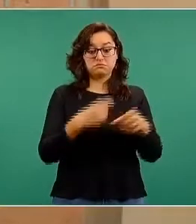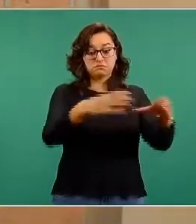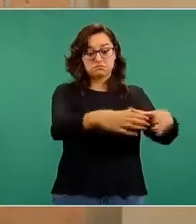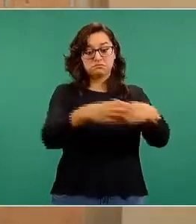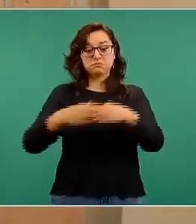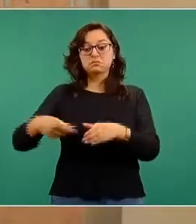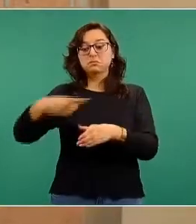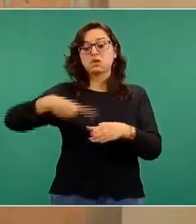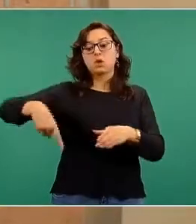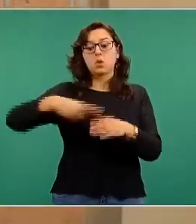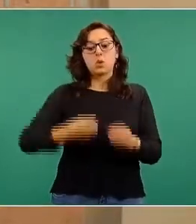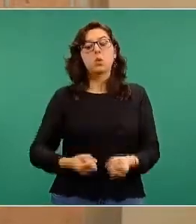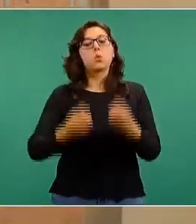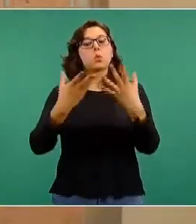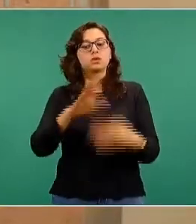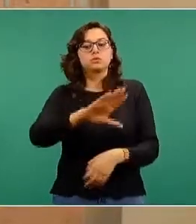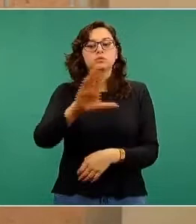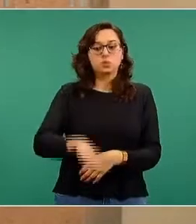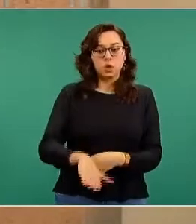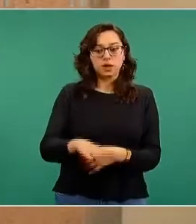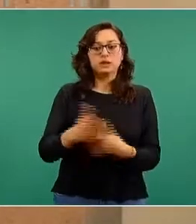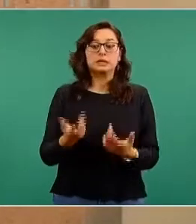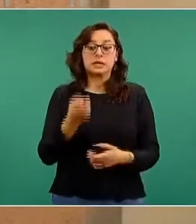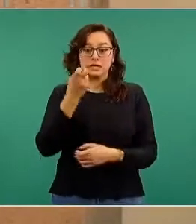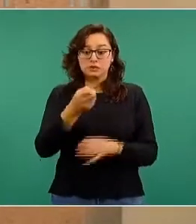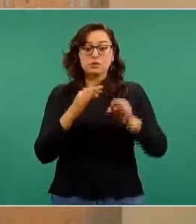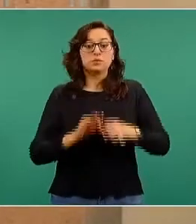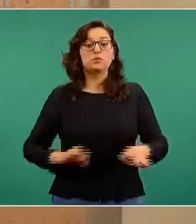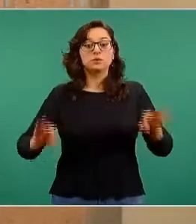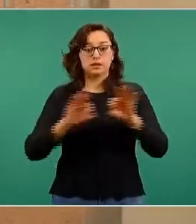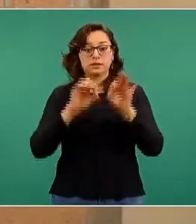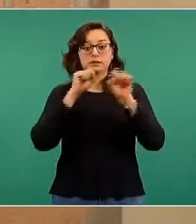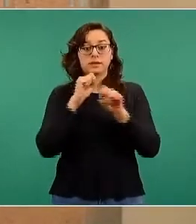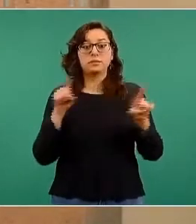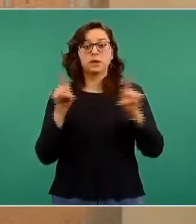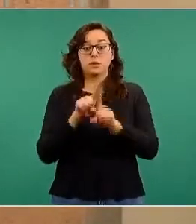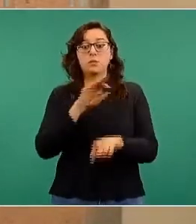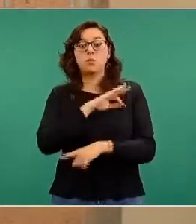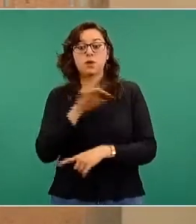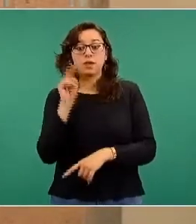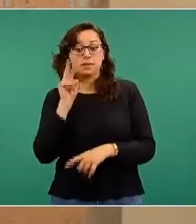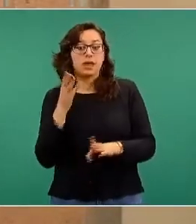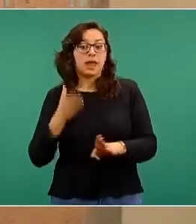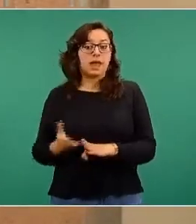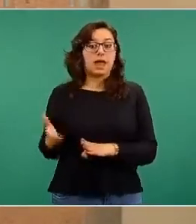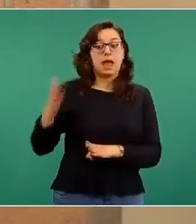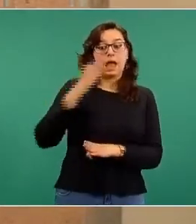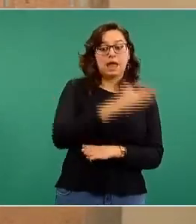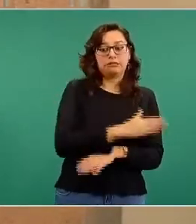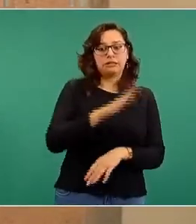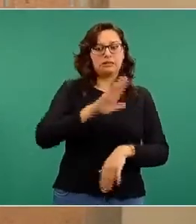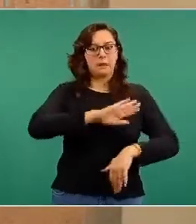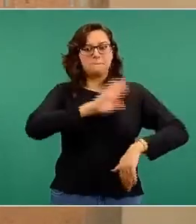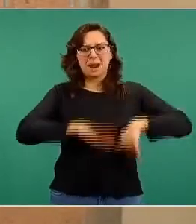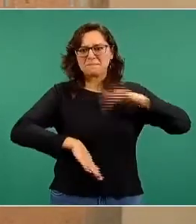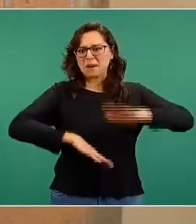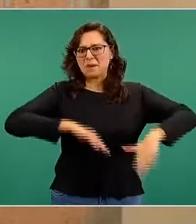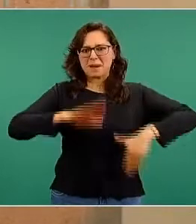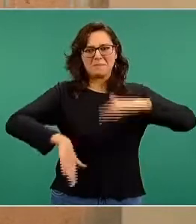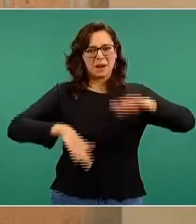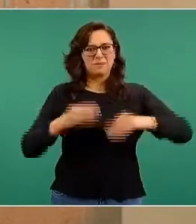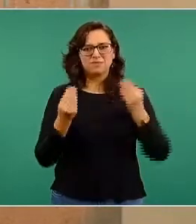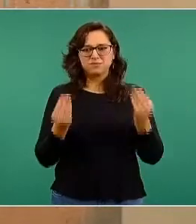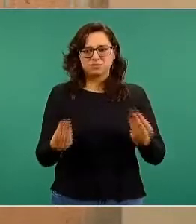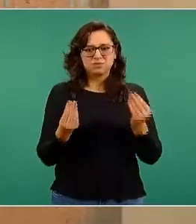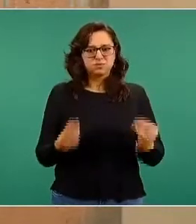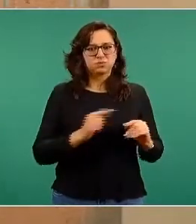tenido esta tendencia también a la disminución después de estos picos que se presentaron a la mitad del año pasado,